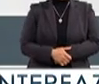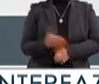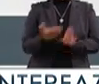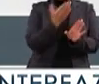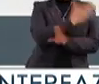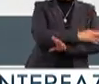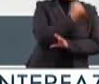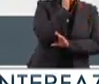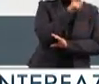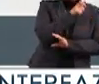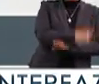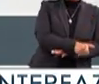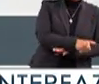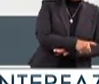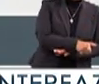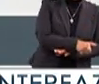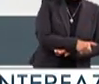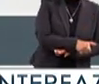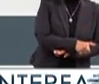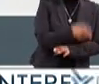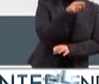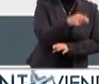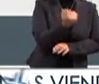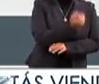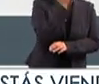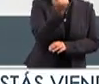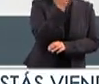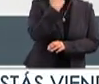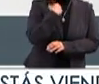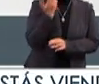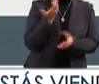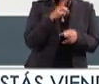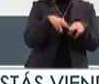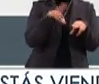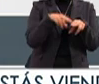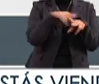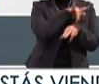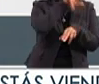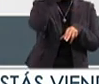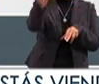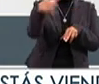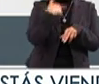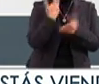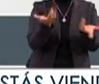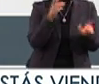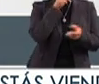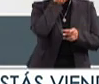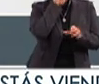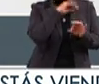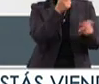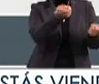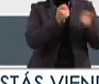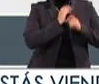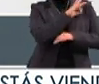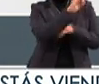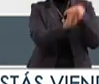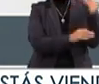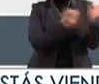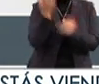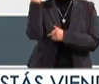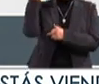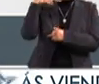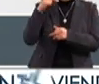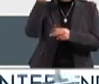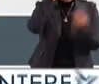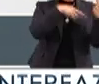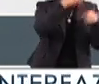desde antes incluso porque también afortunadamente bien incluido el boleto de avión entonces tampoco me tuve que preocupar por eso ni por el viaje de regreso a